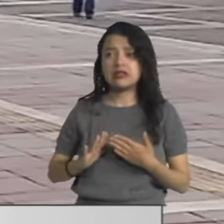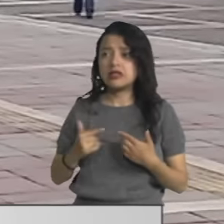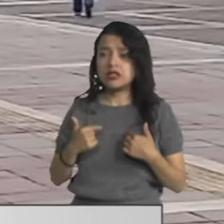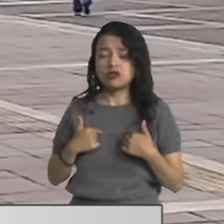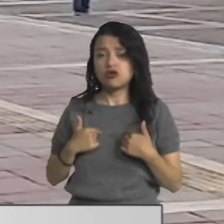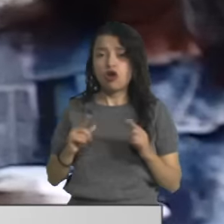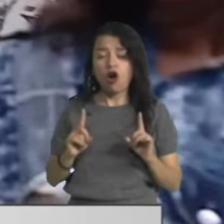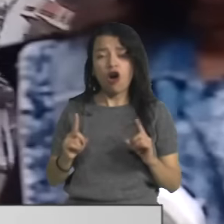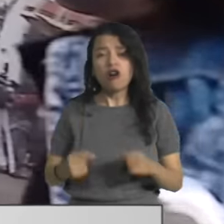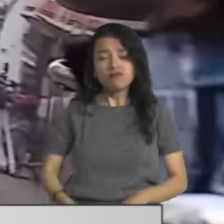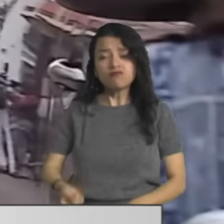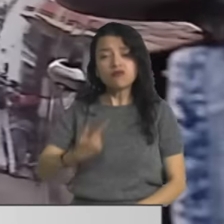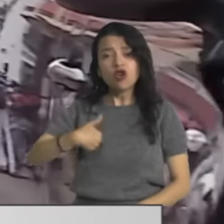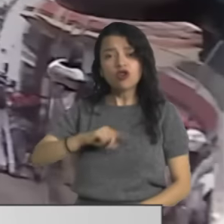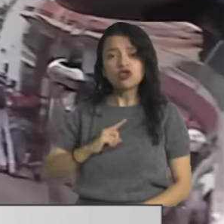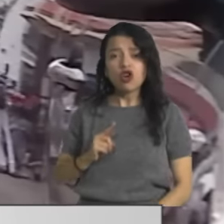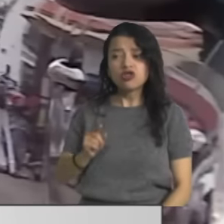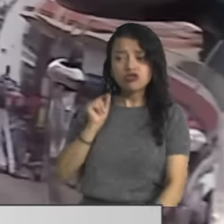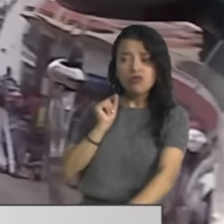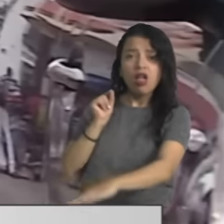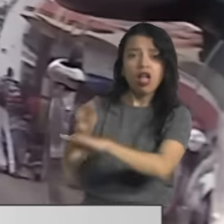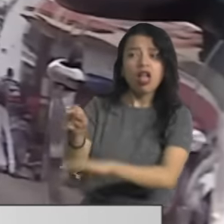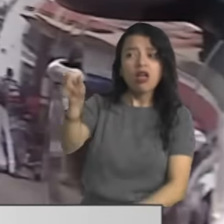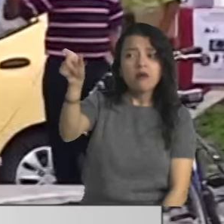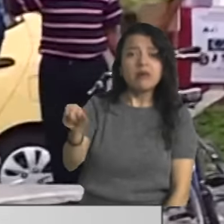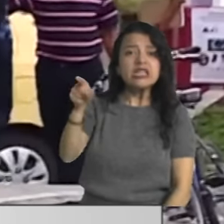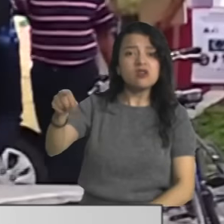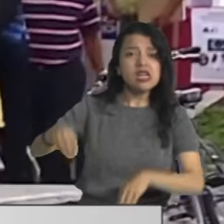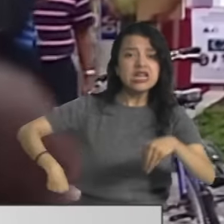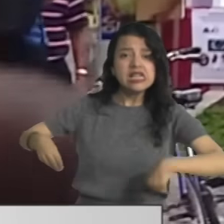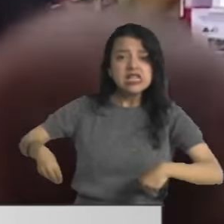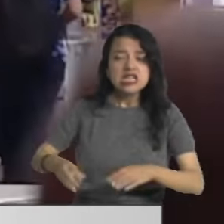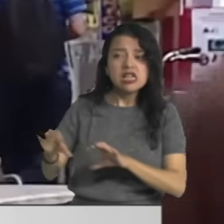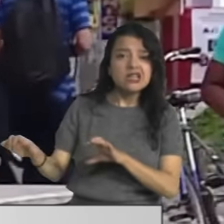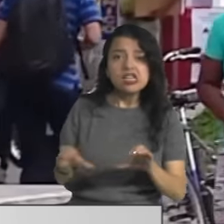persona dedicada a manejar dineros de dudosas procedencias y